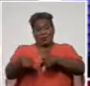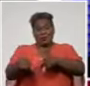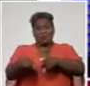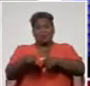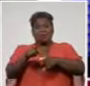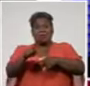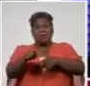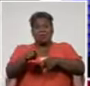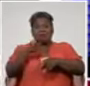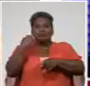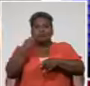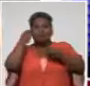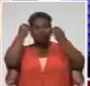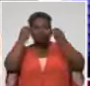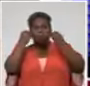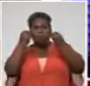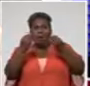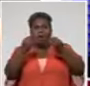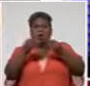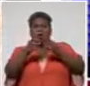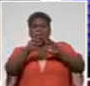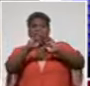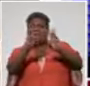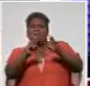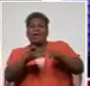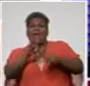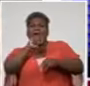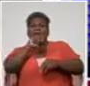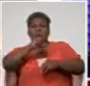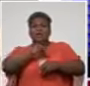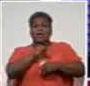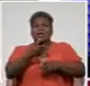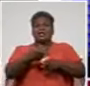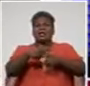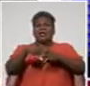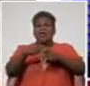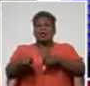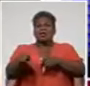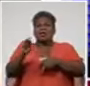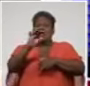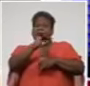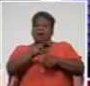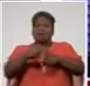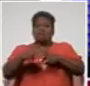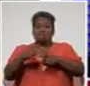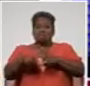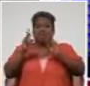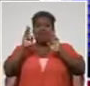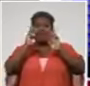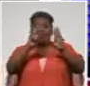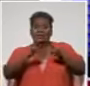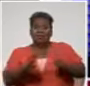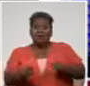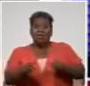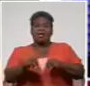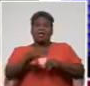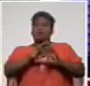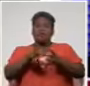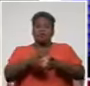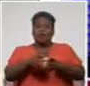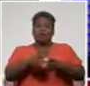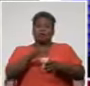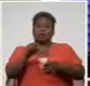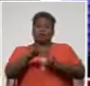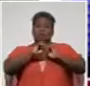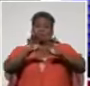redes, de las inquietudes de la gente. En nuestro muro personal hemos estado contestando todo lo que nos han ido preguntando. Es